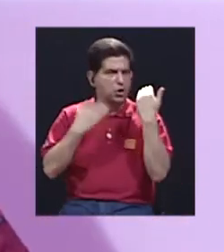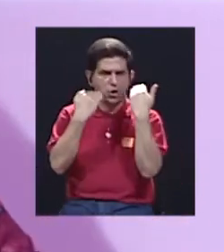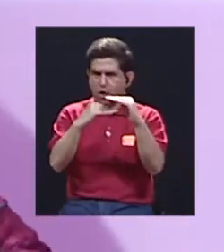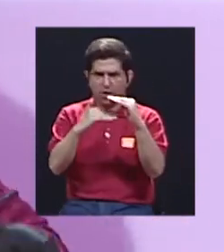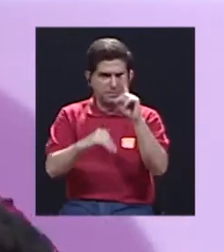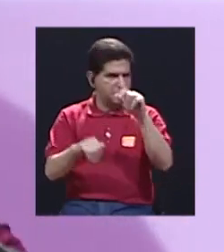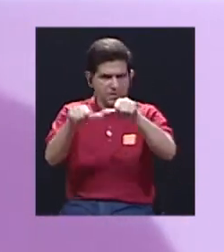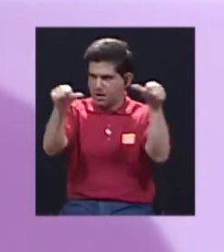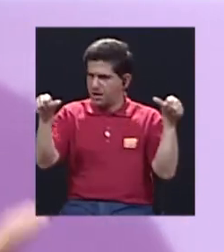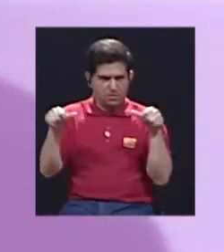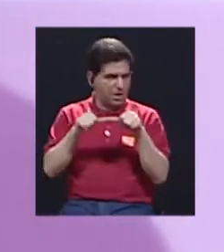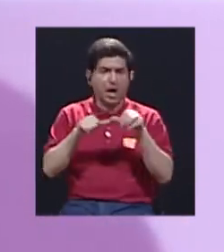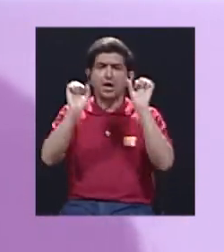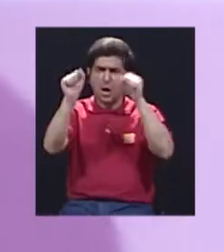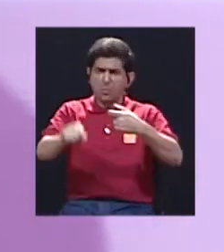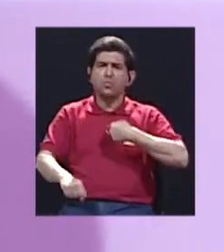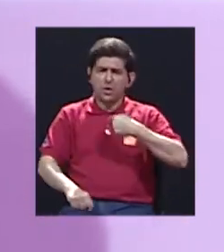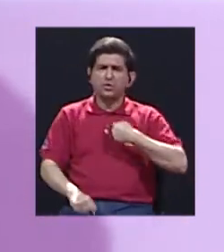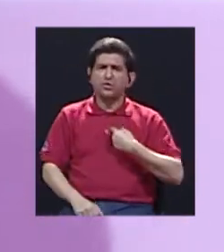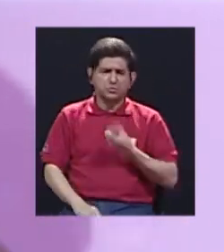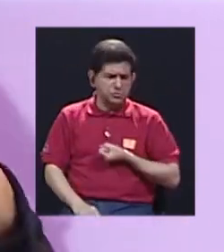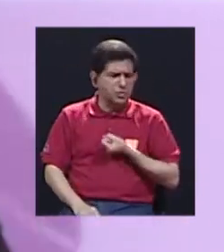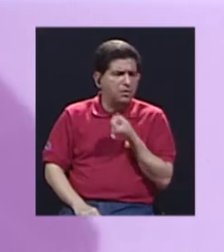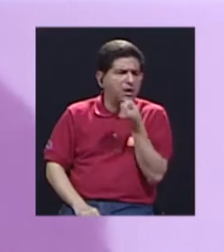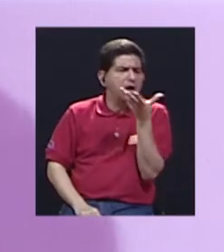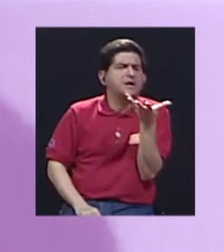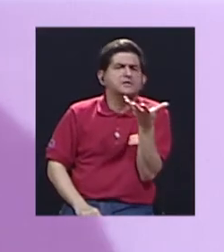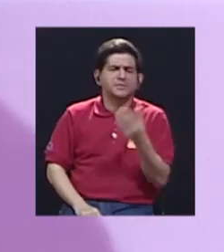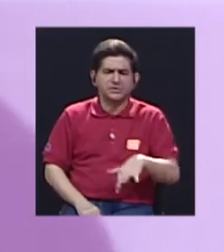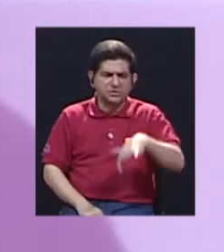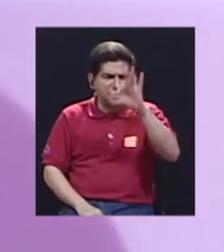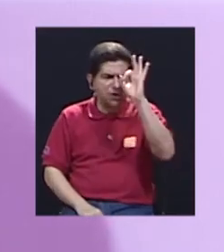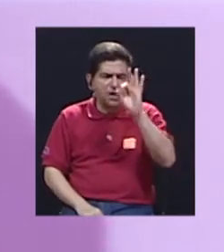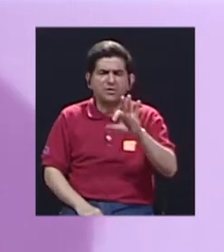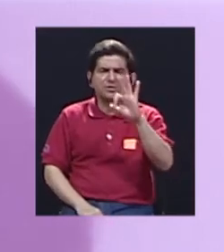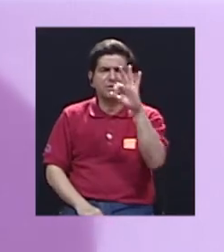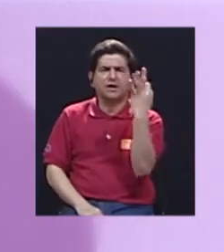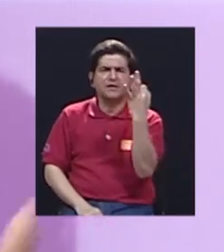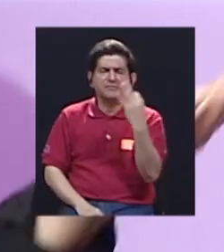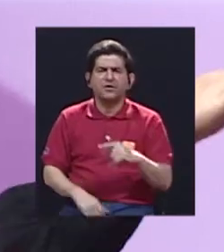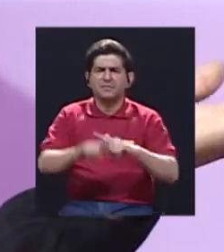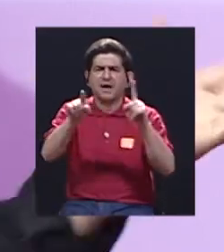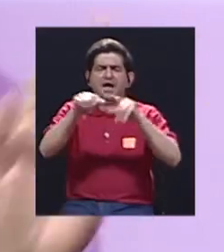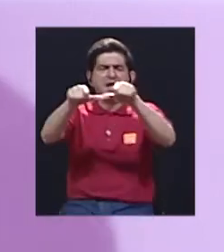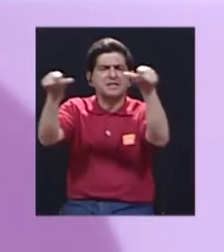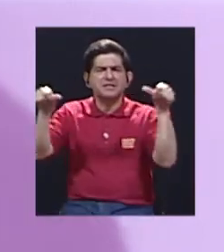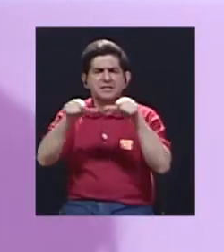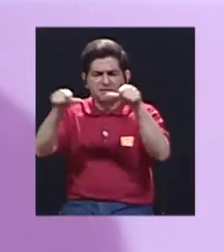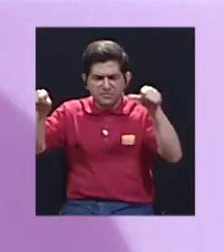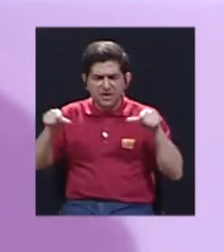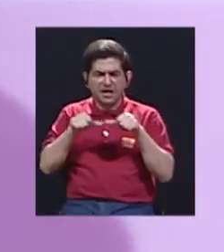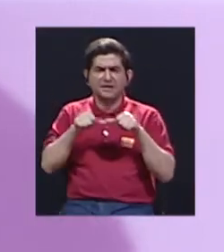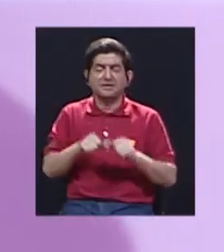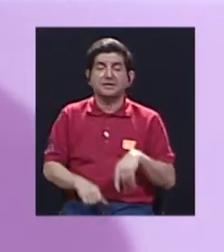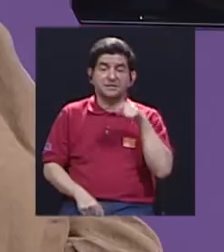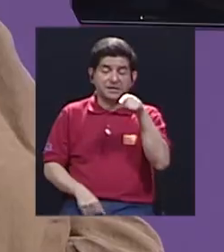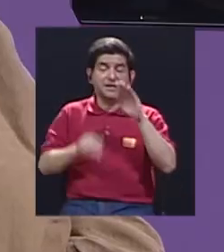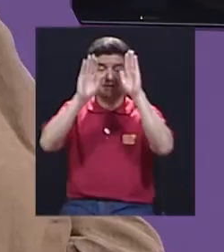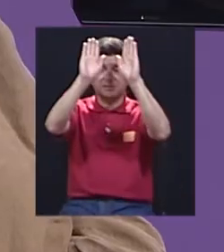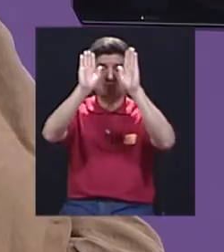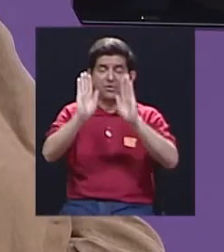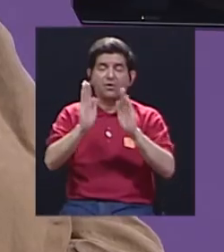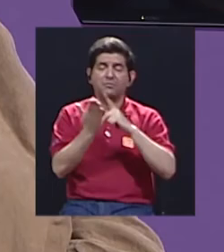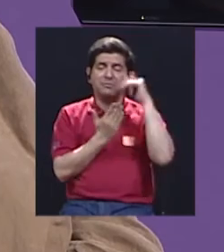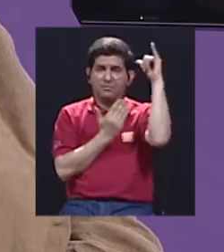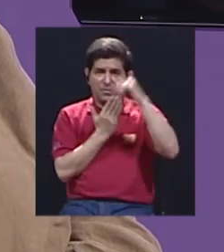una sola área, sino puedo también tener la forma de expresarme y encontrar cómo a través de otra área. Y pienso que esa es la maravilla de ese proyecto, o